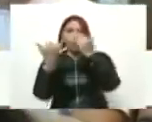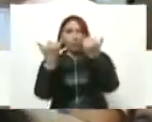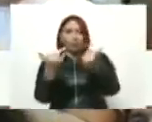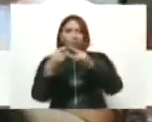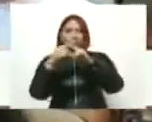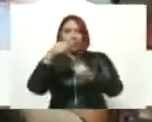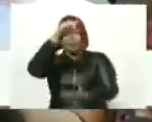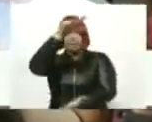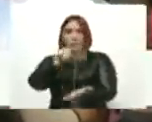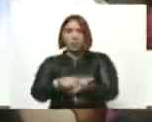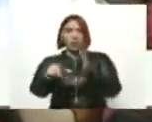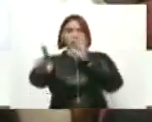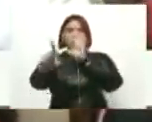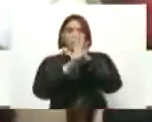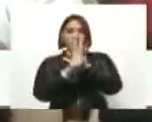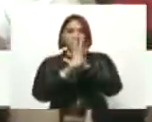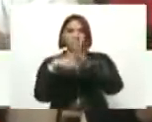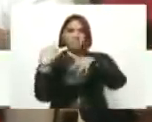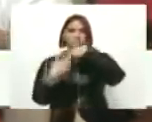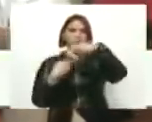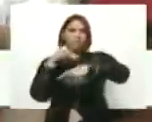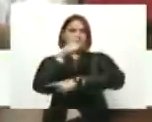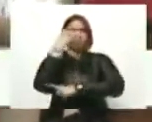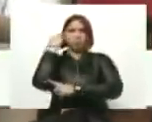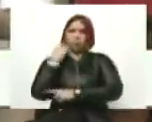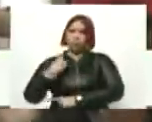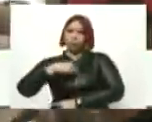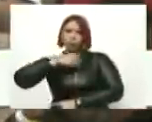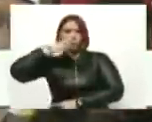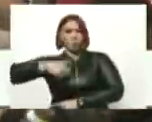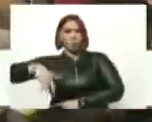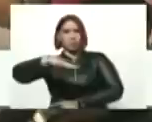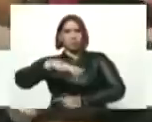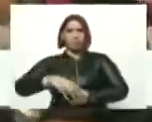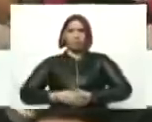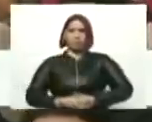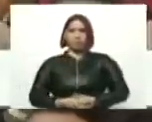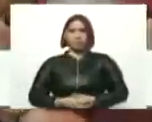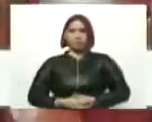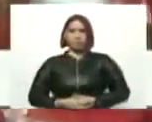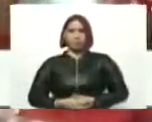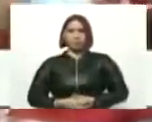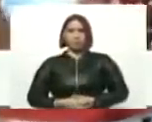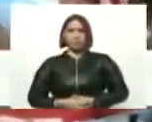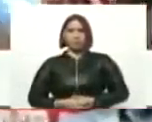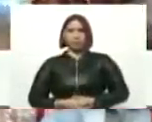para aprobar las leyes de la Revolución Bolivariana y de nuestro pueblo.